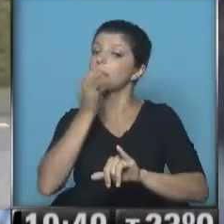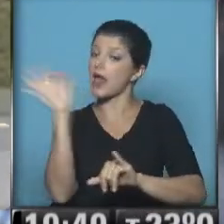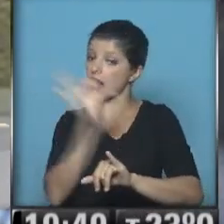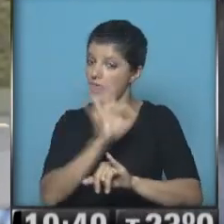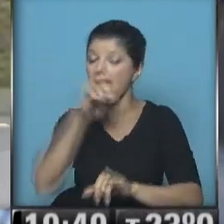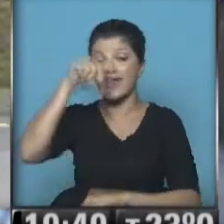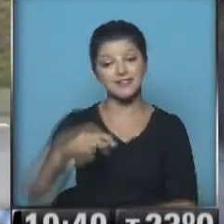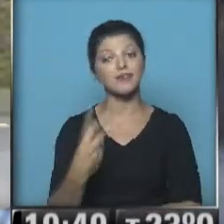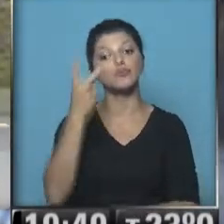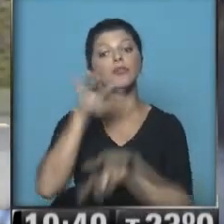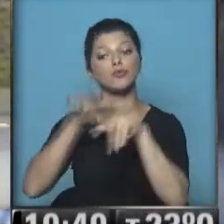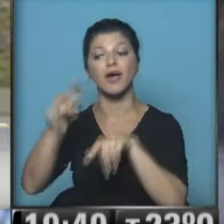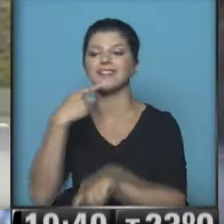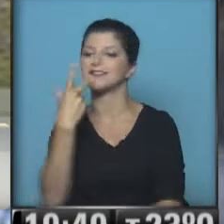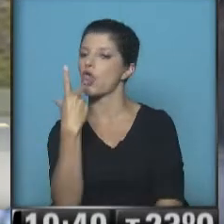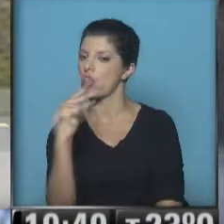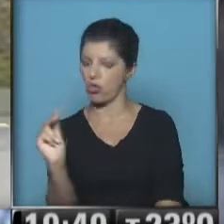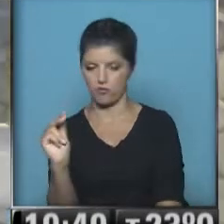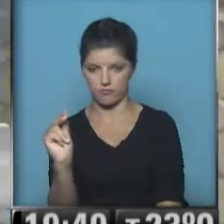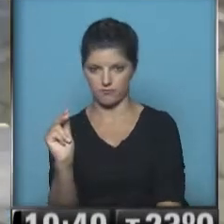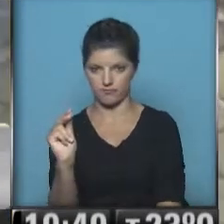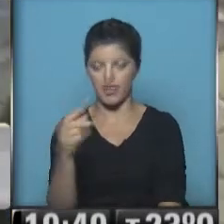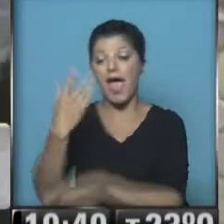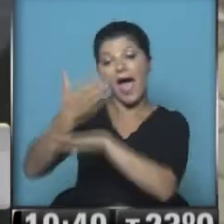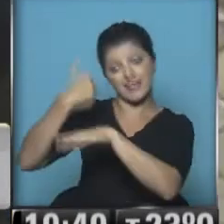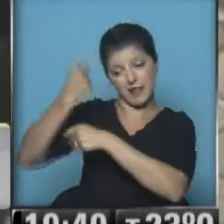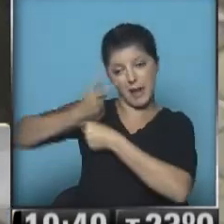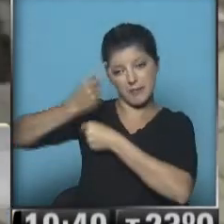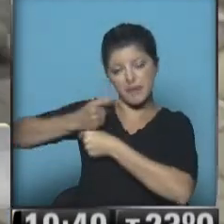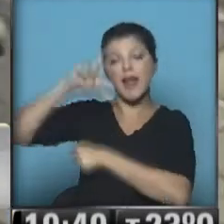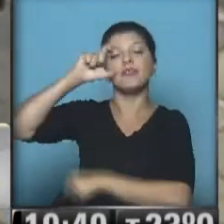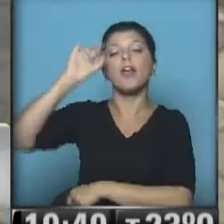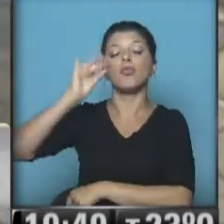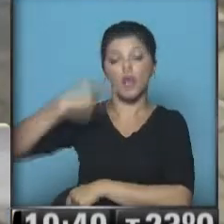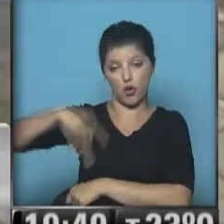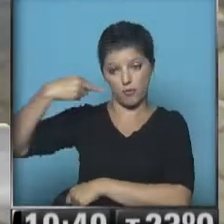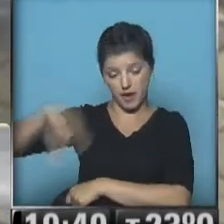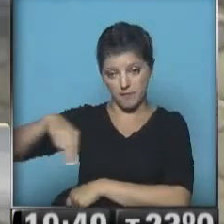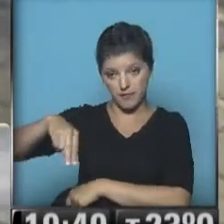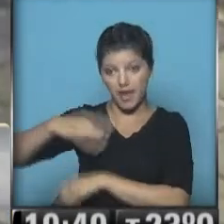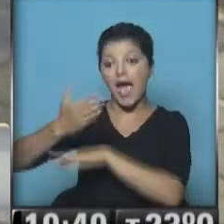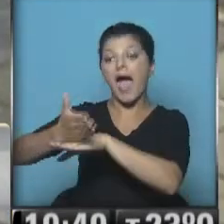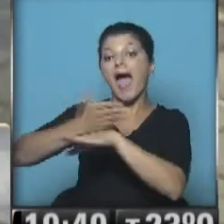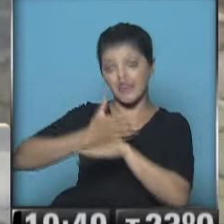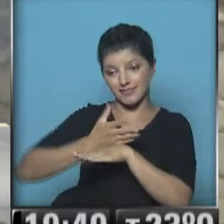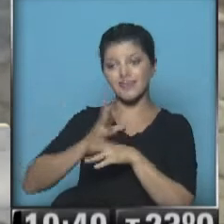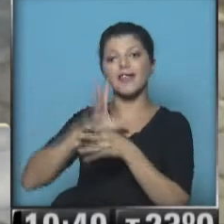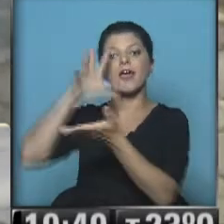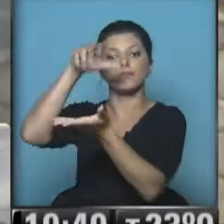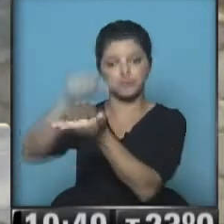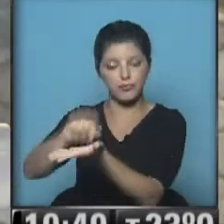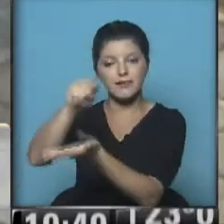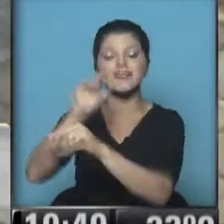segunda vez que Ascona se niega a declarar ante la justicia. La primera fue el 10 de noviembre pasado, antes de ser trasladado al penal de